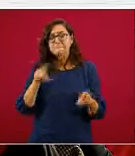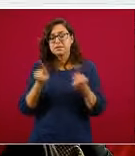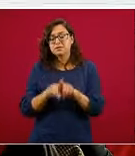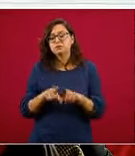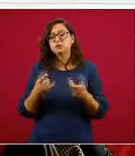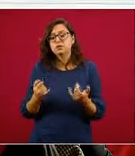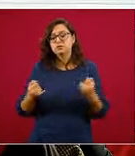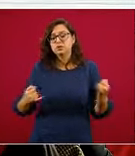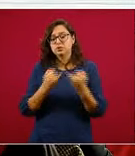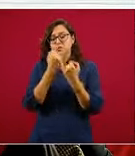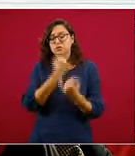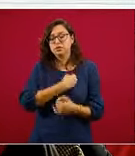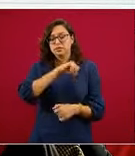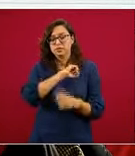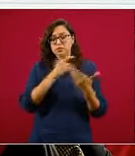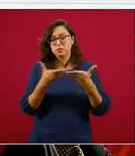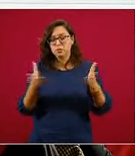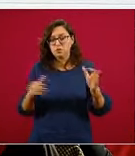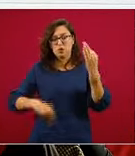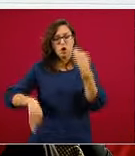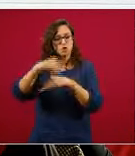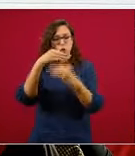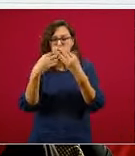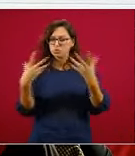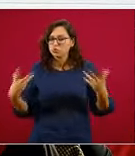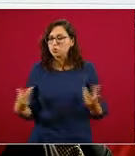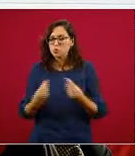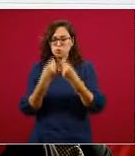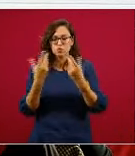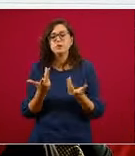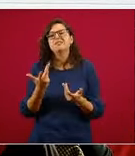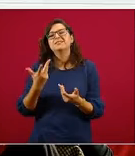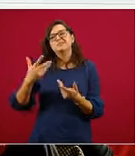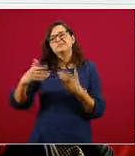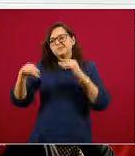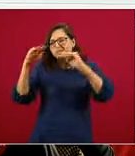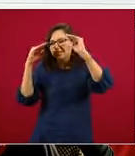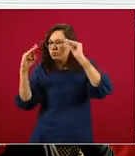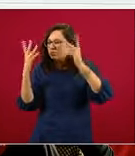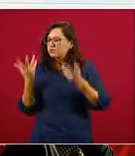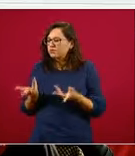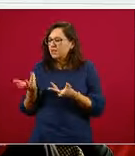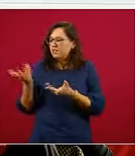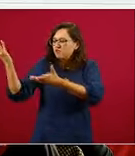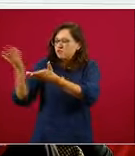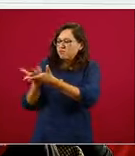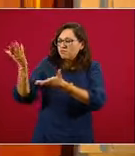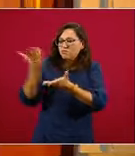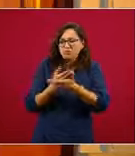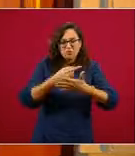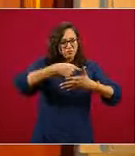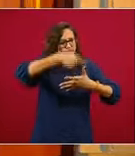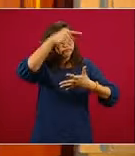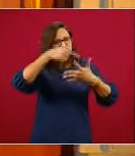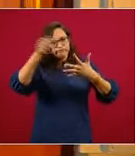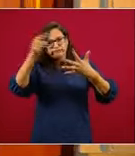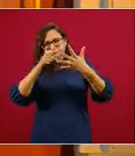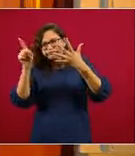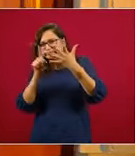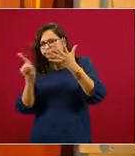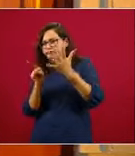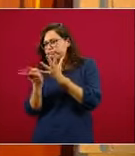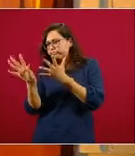Pública. Buscamos que la información que generamos tenga distintas vertientes, porque el fenómeno del consumo es tan complejo y su